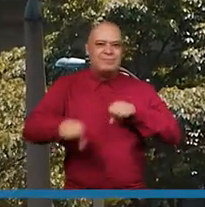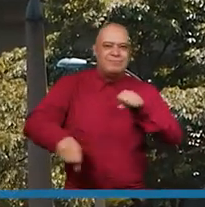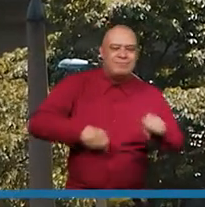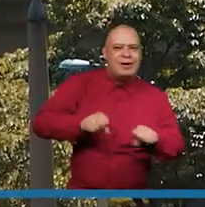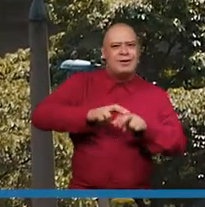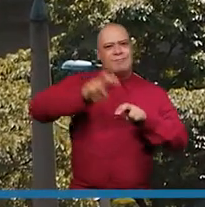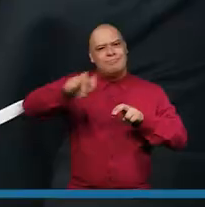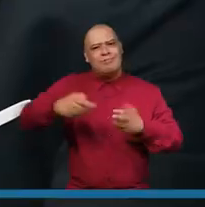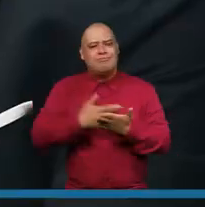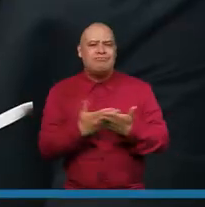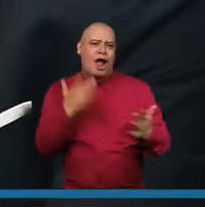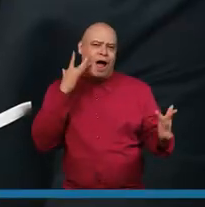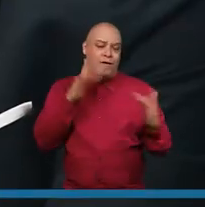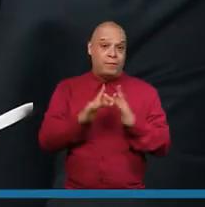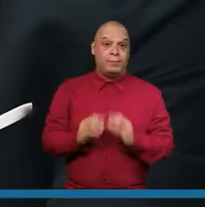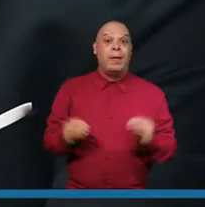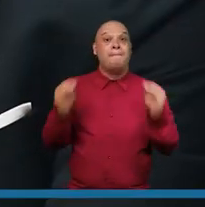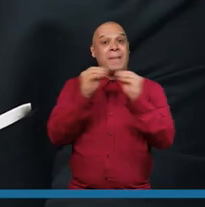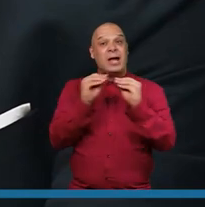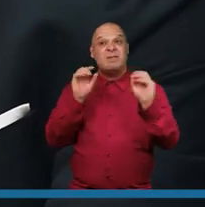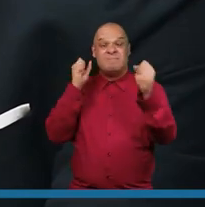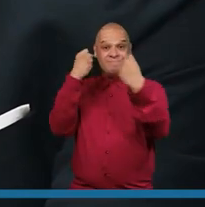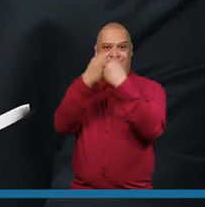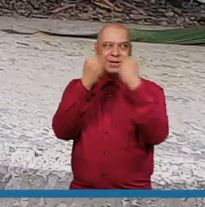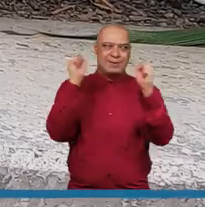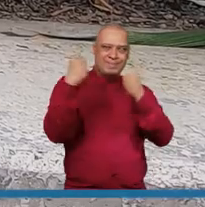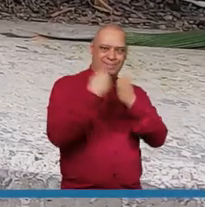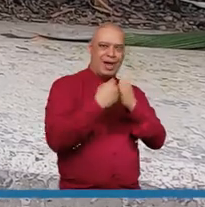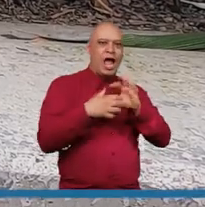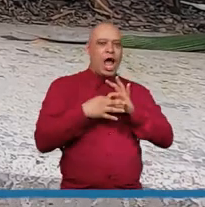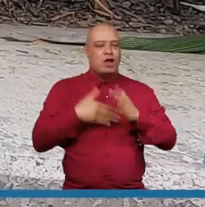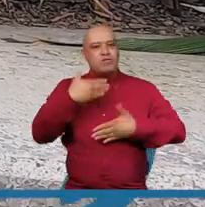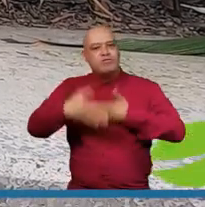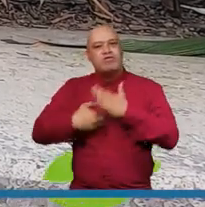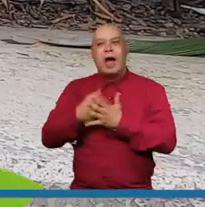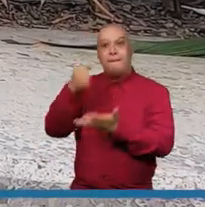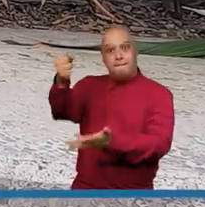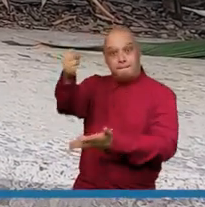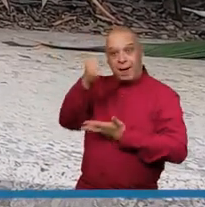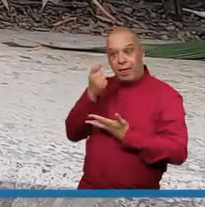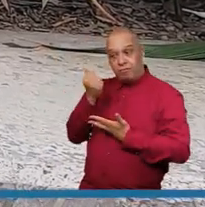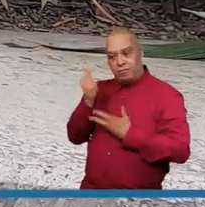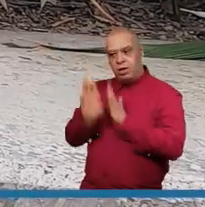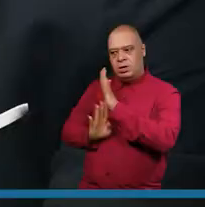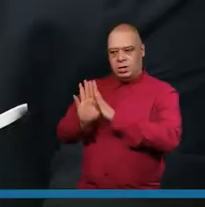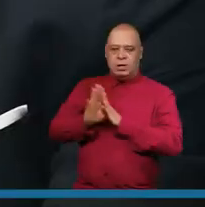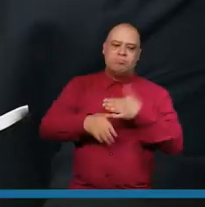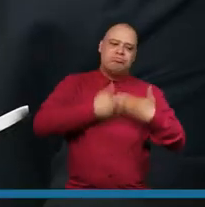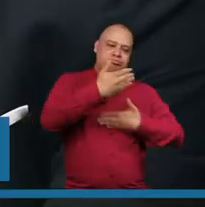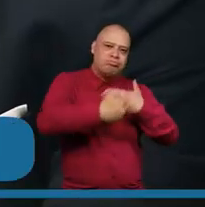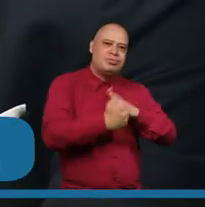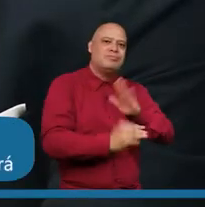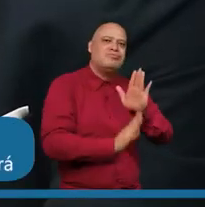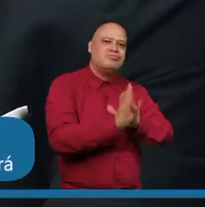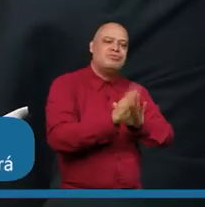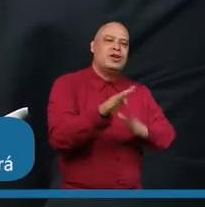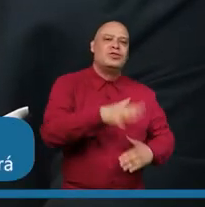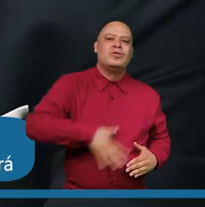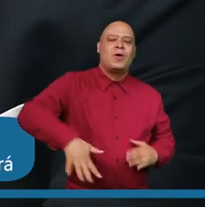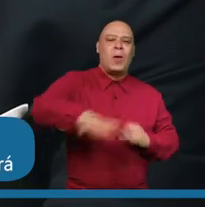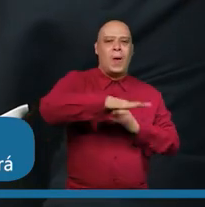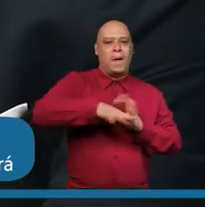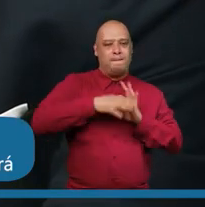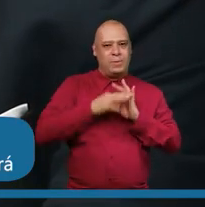tener aliados y socios alrededor de la cooperación técnica y financiera para que apalanquen esos programas